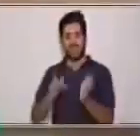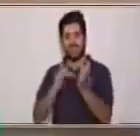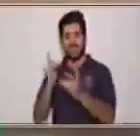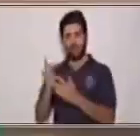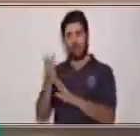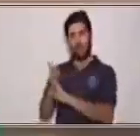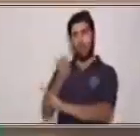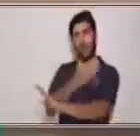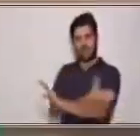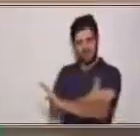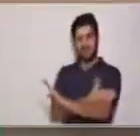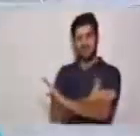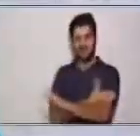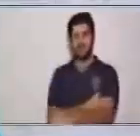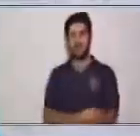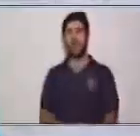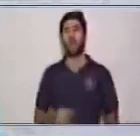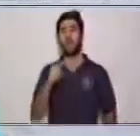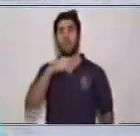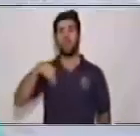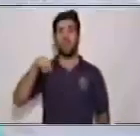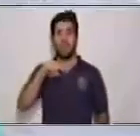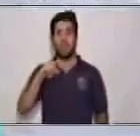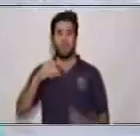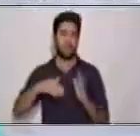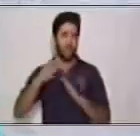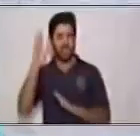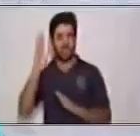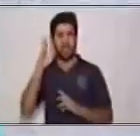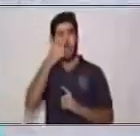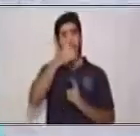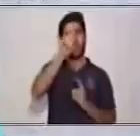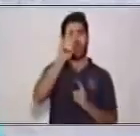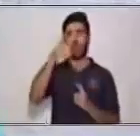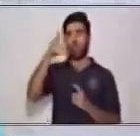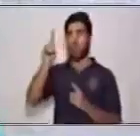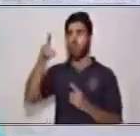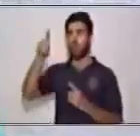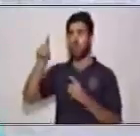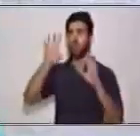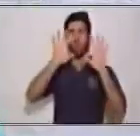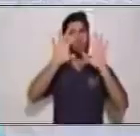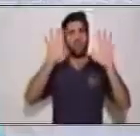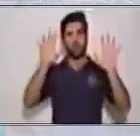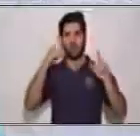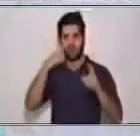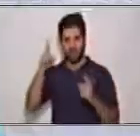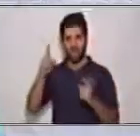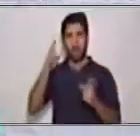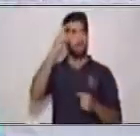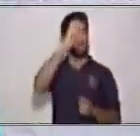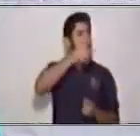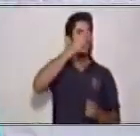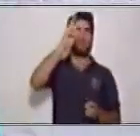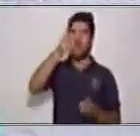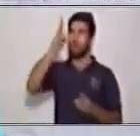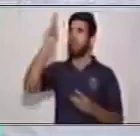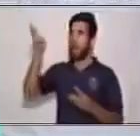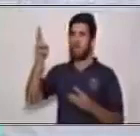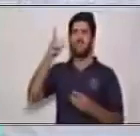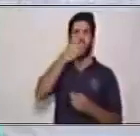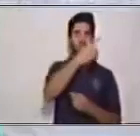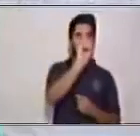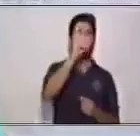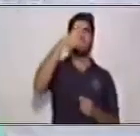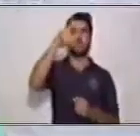referencia. Sus protagonistas son generalmente dioses. Si te das cuenta, aparecen dioses, dioses y dioses en las tres mitologías que